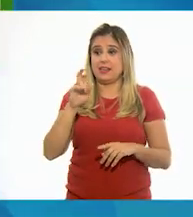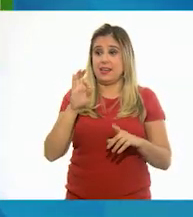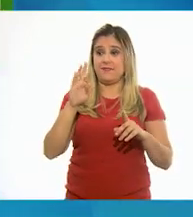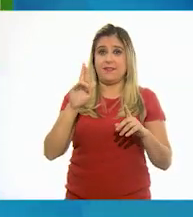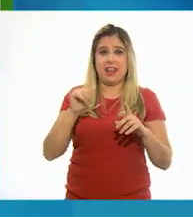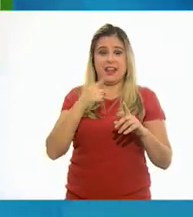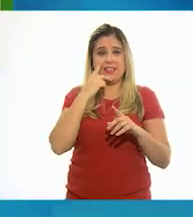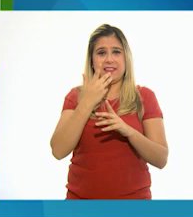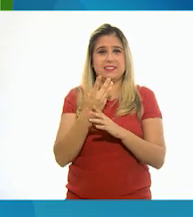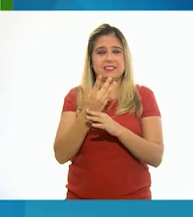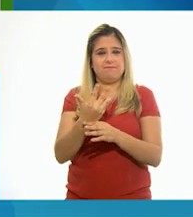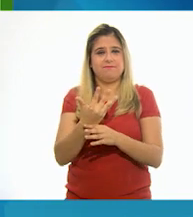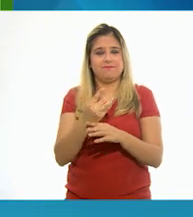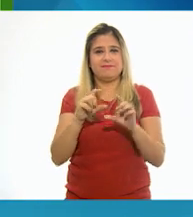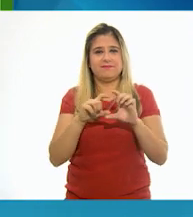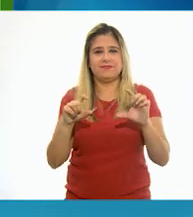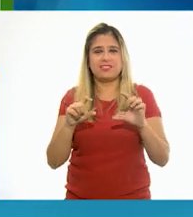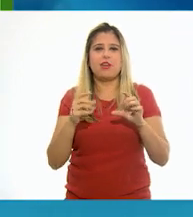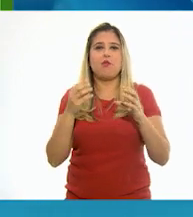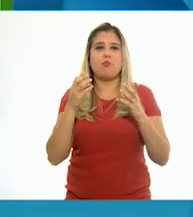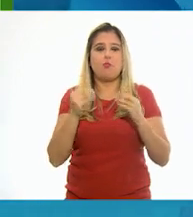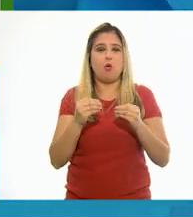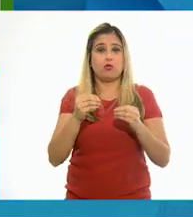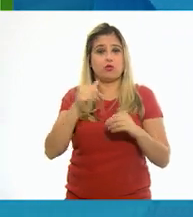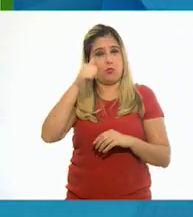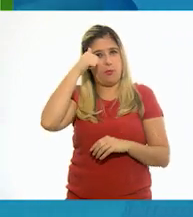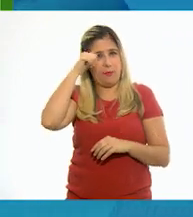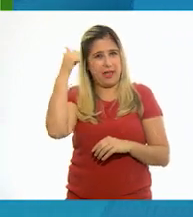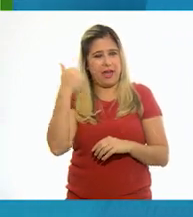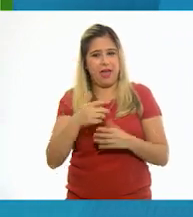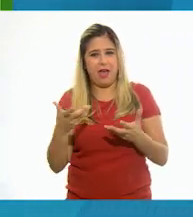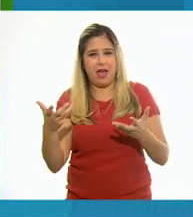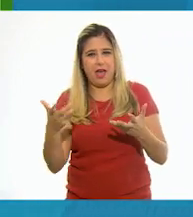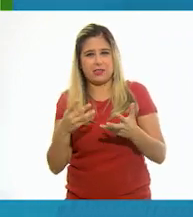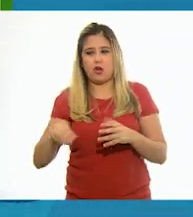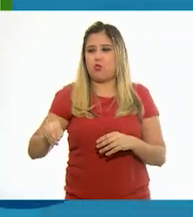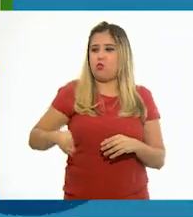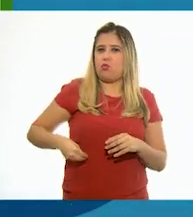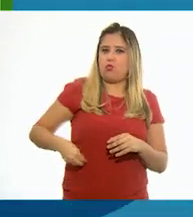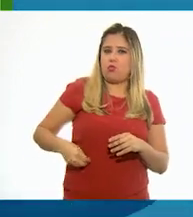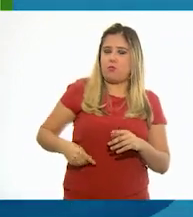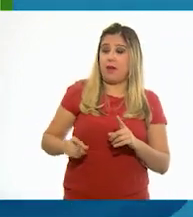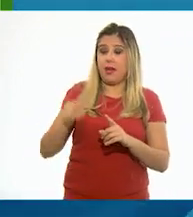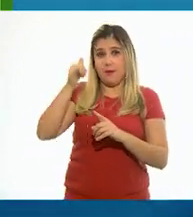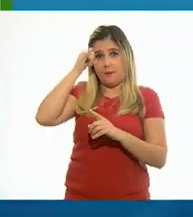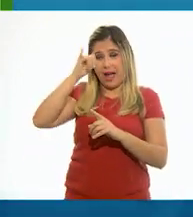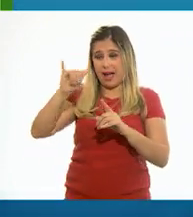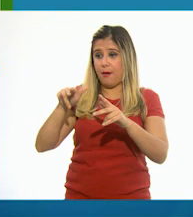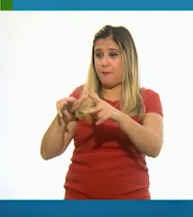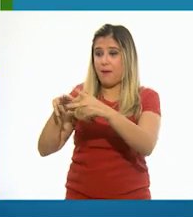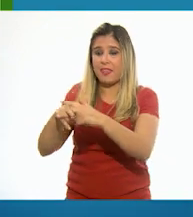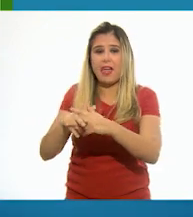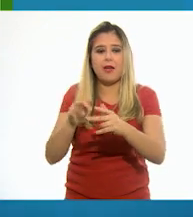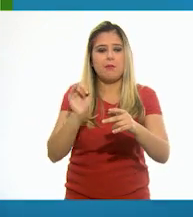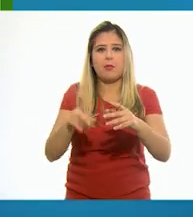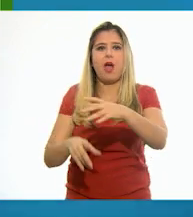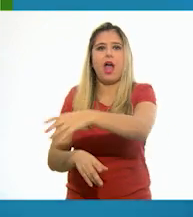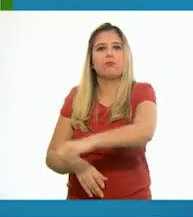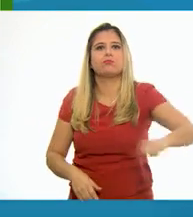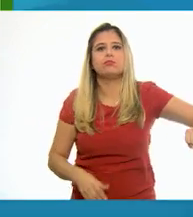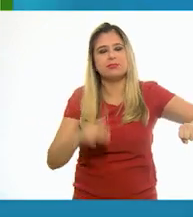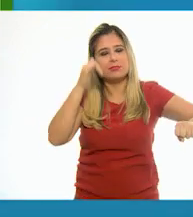es... Tanto peca el que mata a la vaca como el que le agarra la pata.